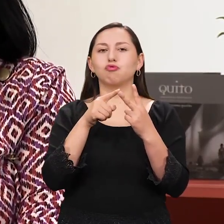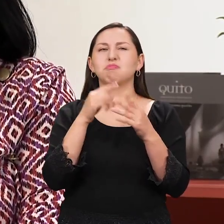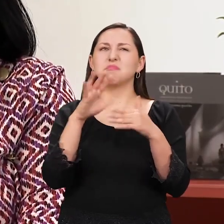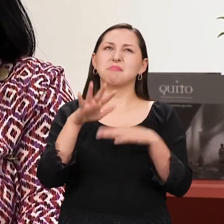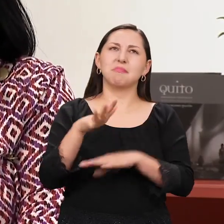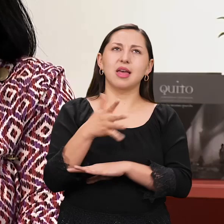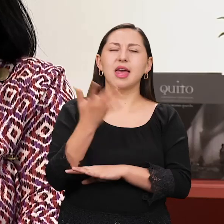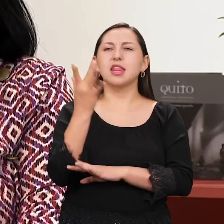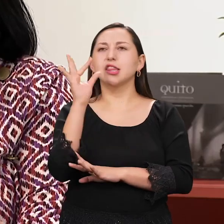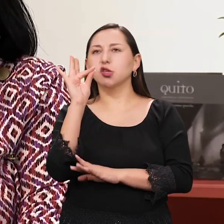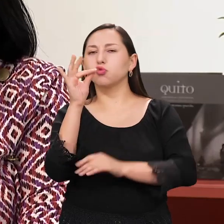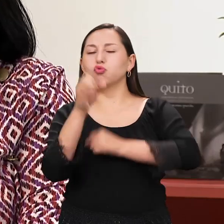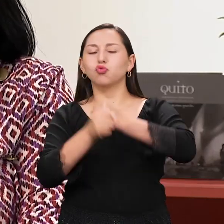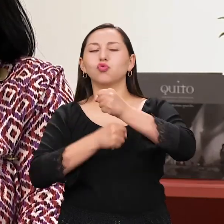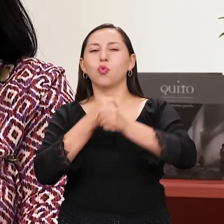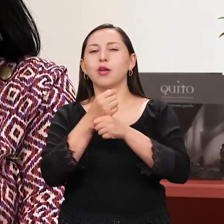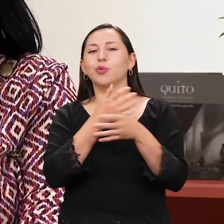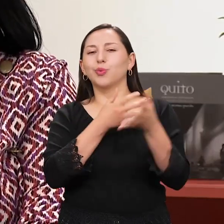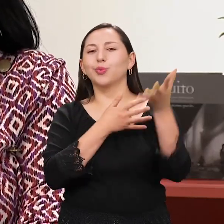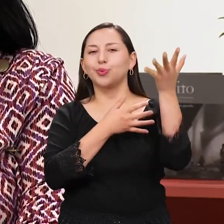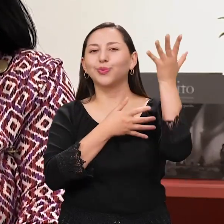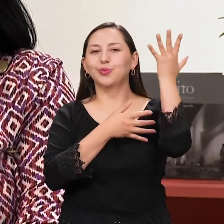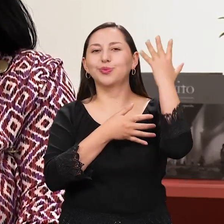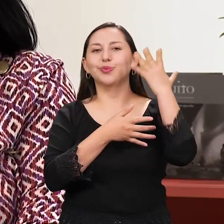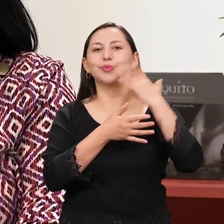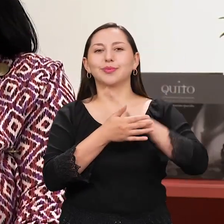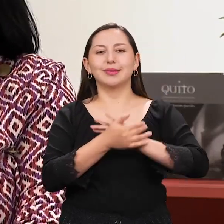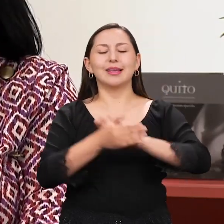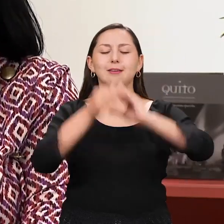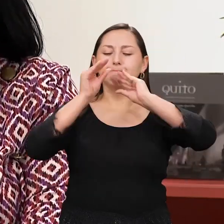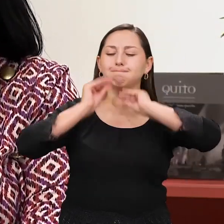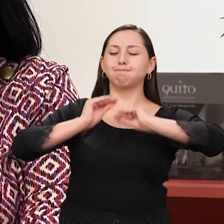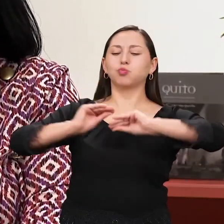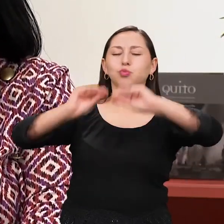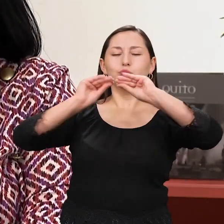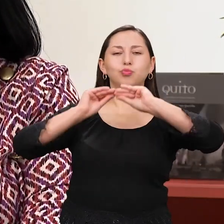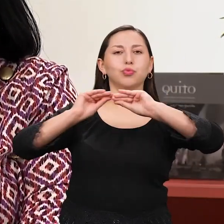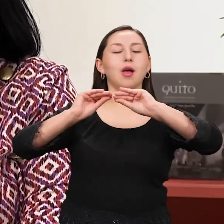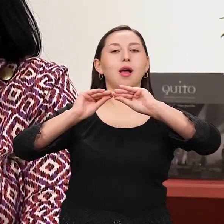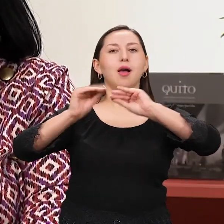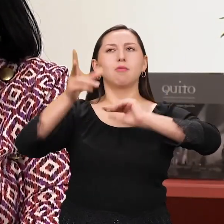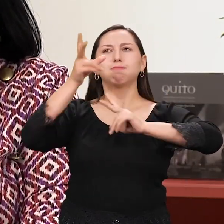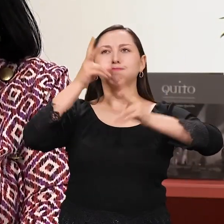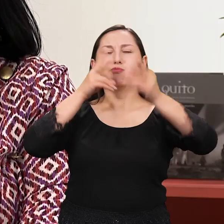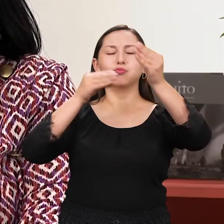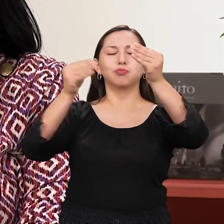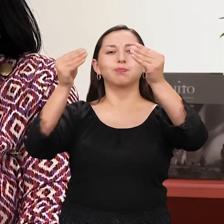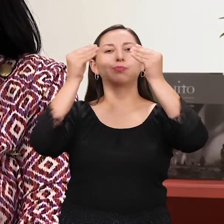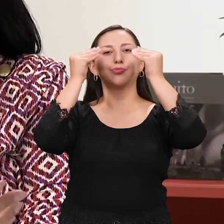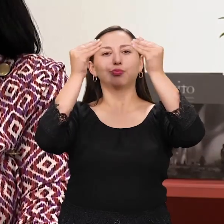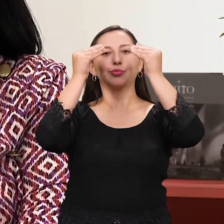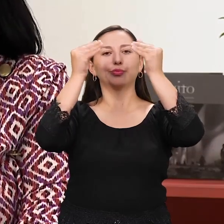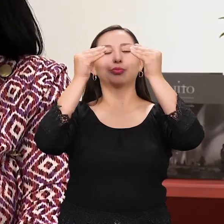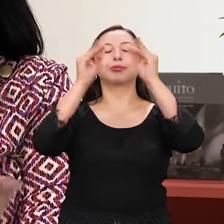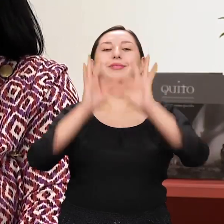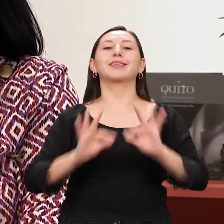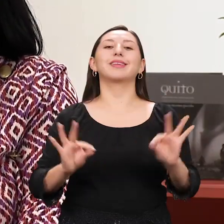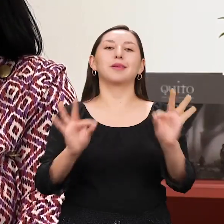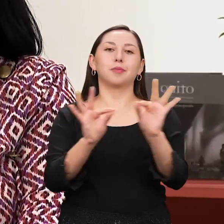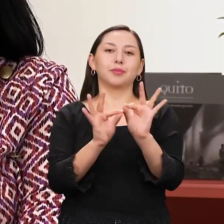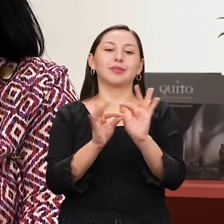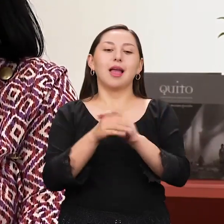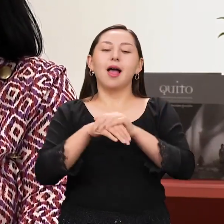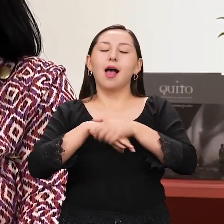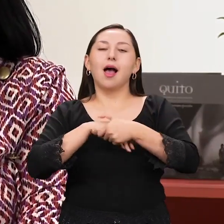tenía 18 o 19 años me dieron muchas luces cuando necesitaba y creo que cuando tuve la